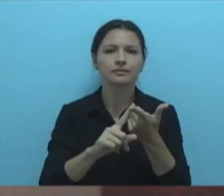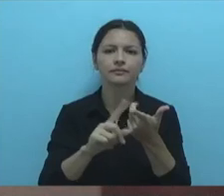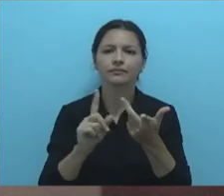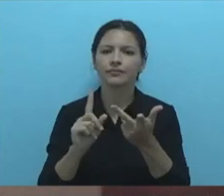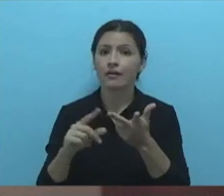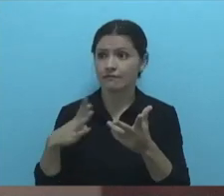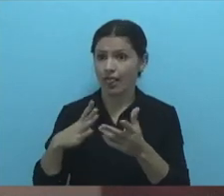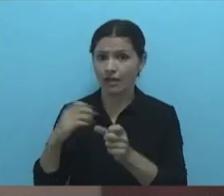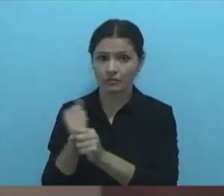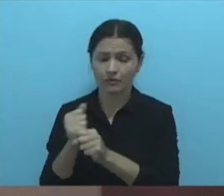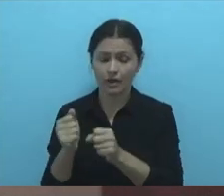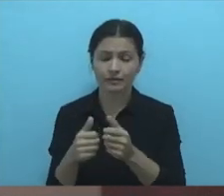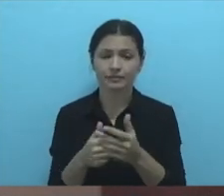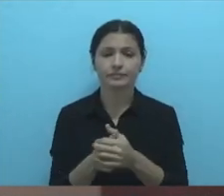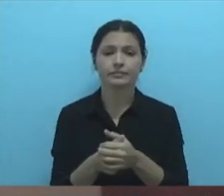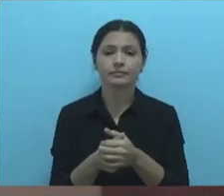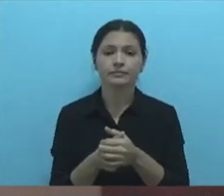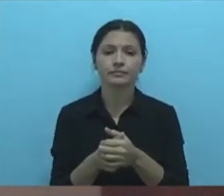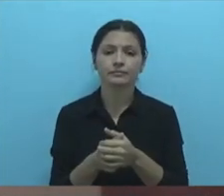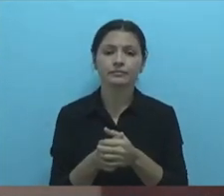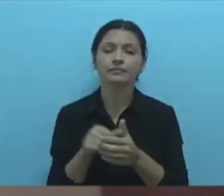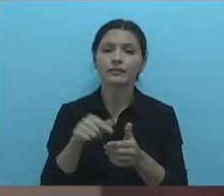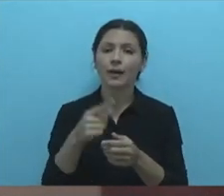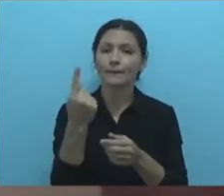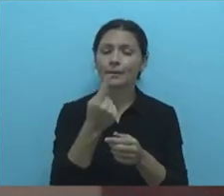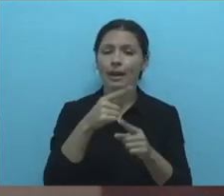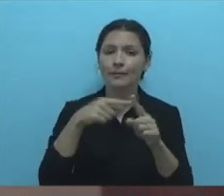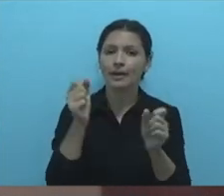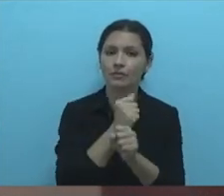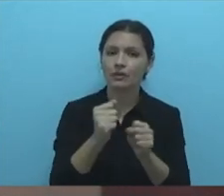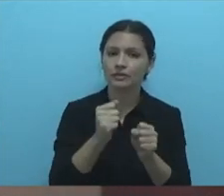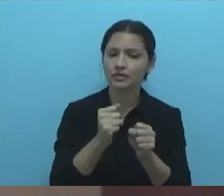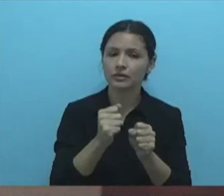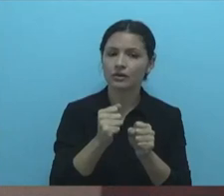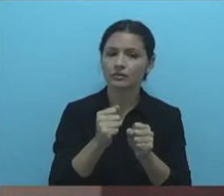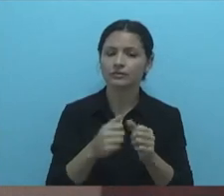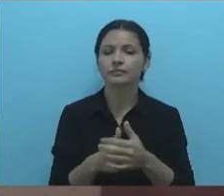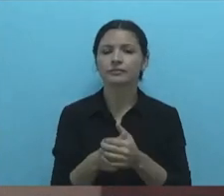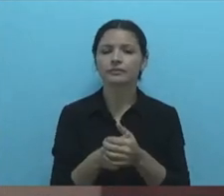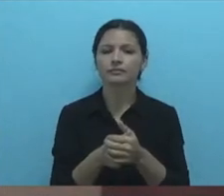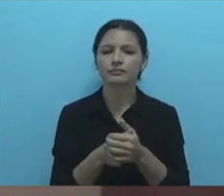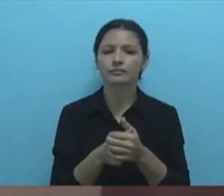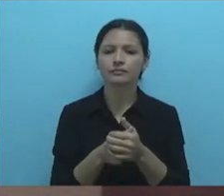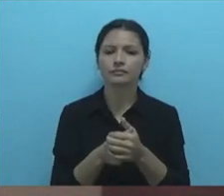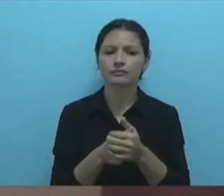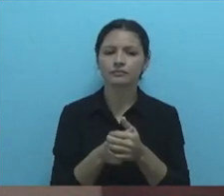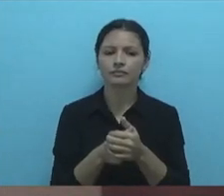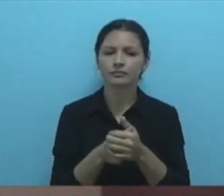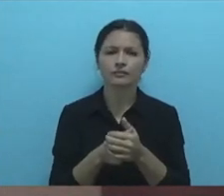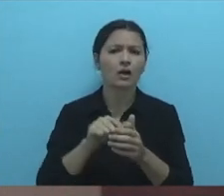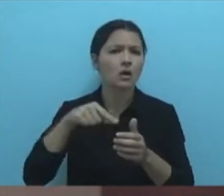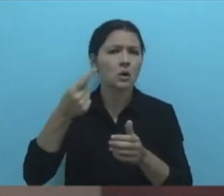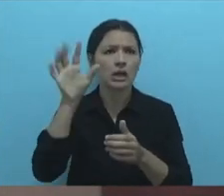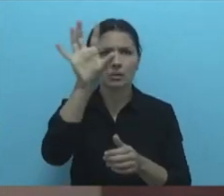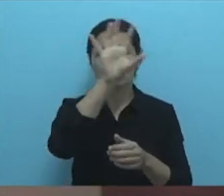porque de esta legislatura provincial salió la primera media sanción histórica de una ley integral trans que no hubo en